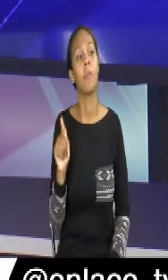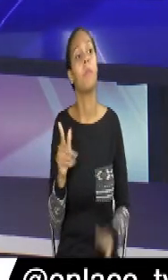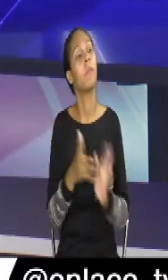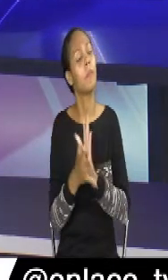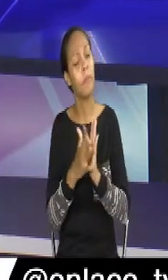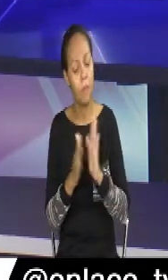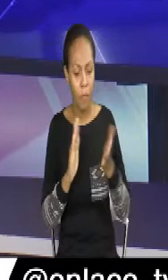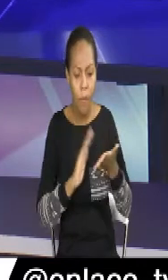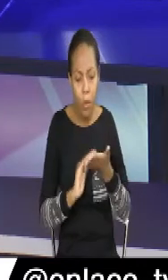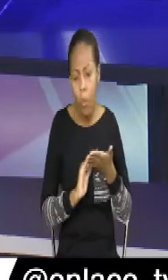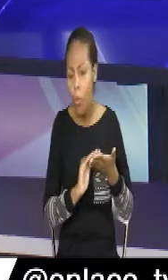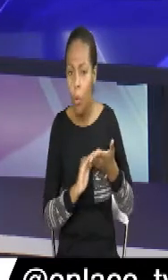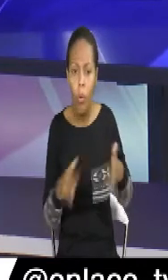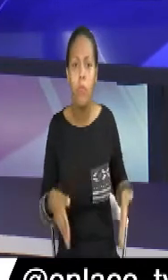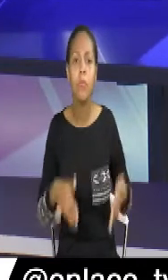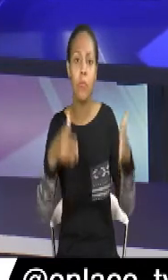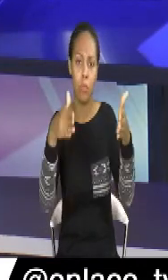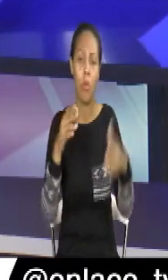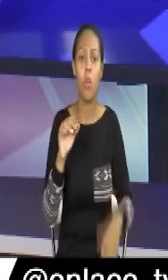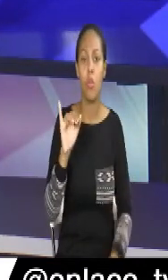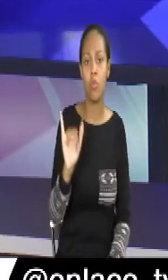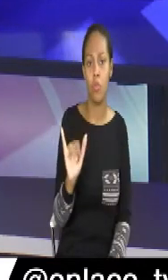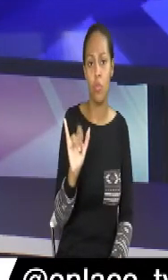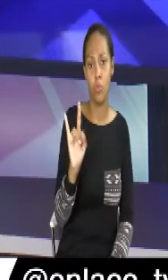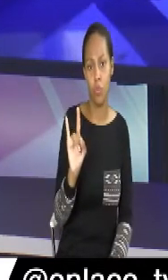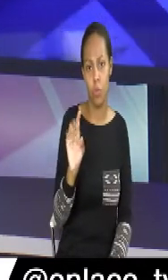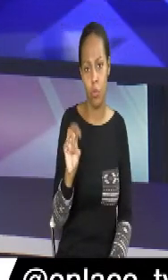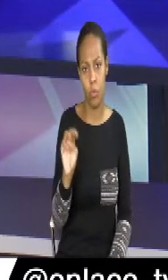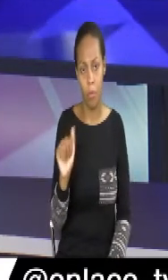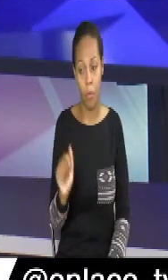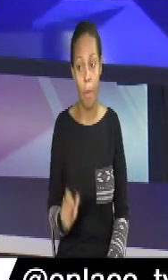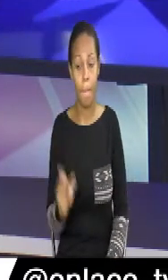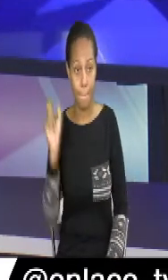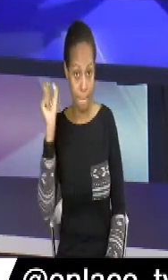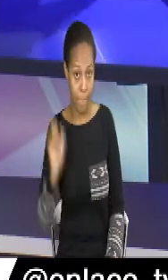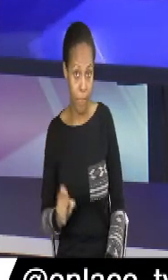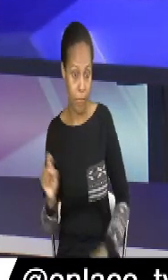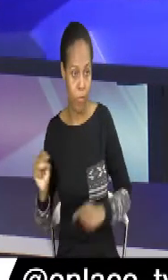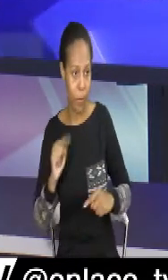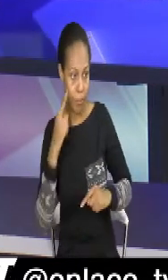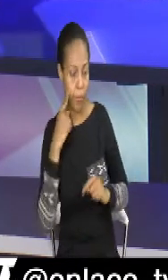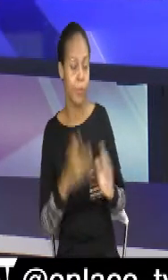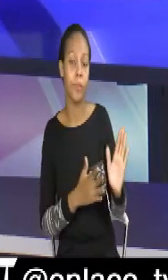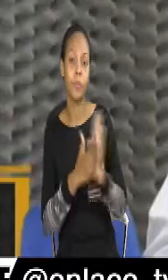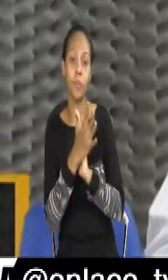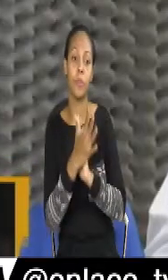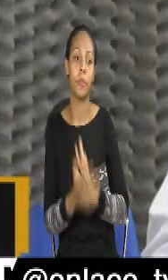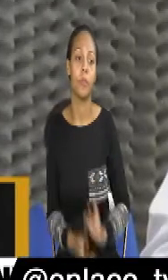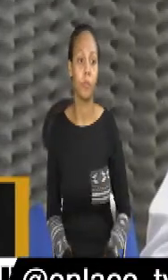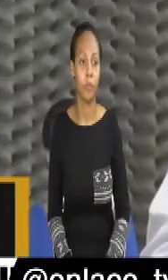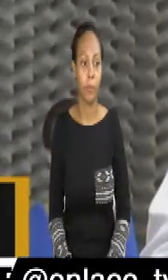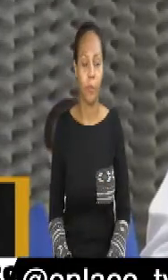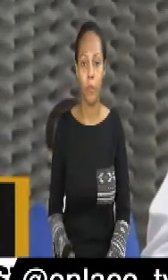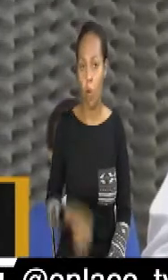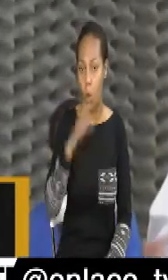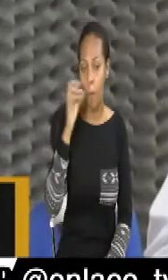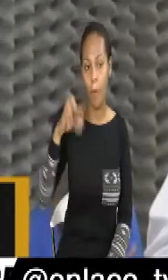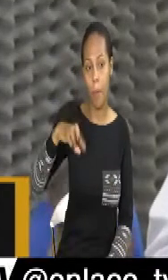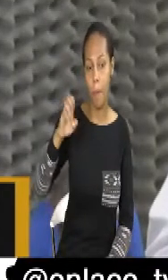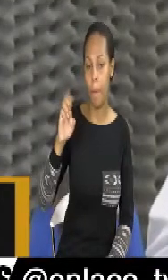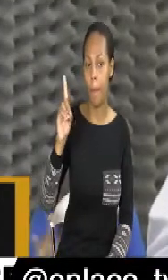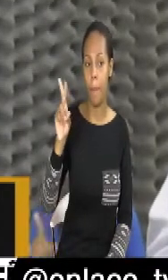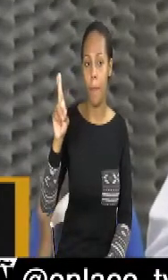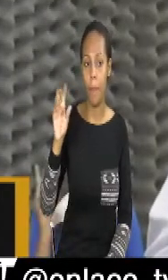adelantan para la Gran Vía Yuma. Asegura el jurídico de la firma que no le adeudan un peso a nadie. Pedro Gutiérrez, director jurídico de la